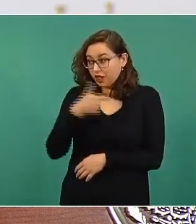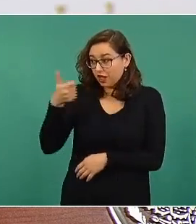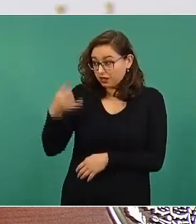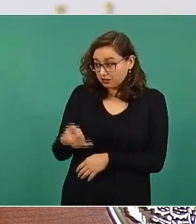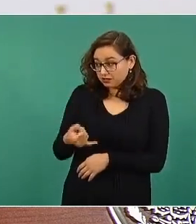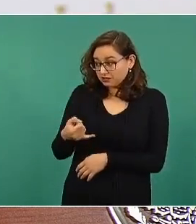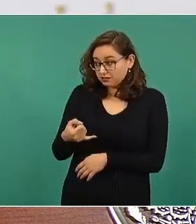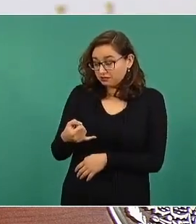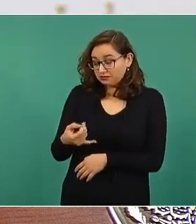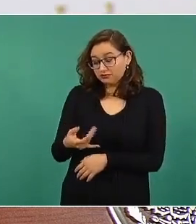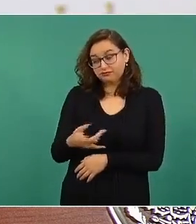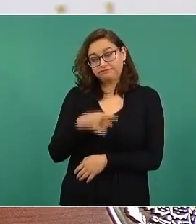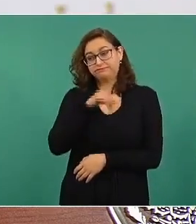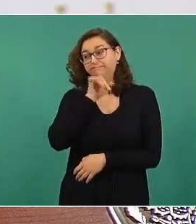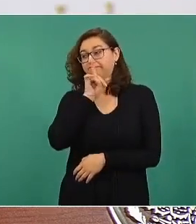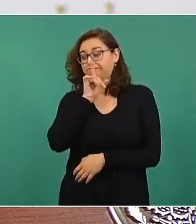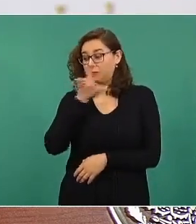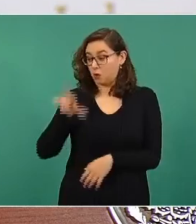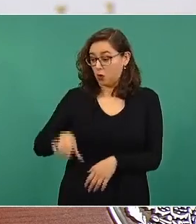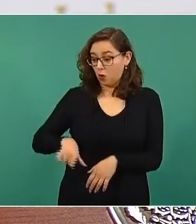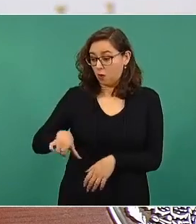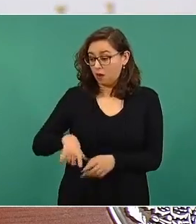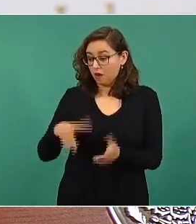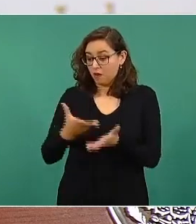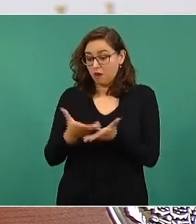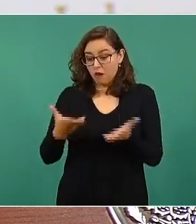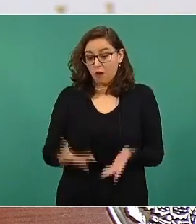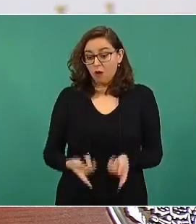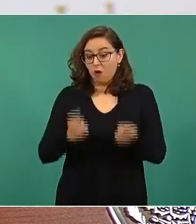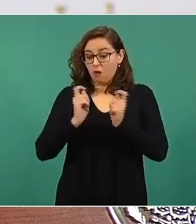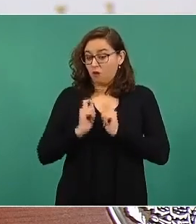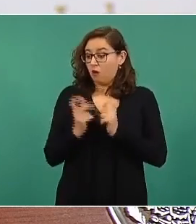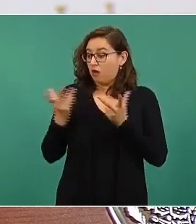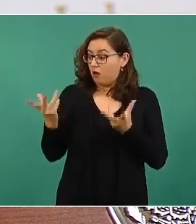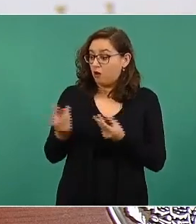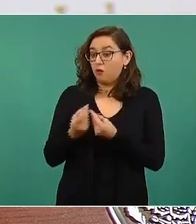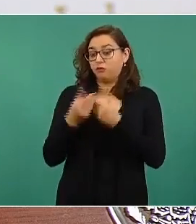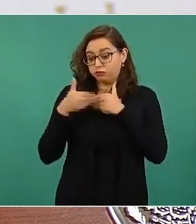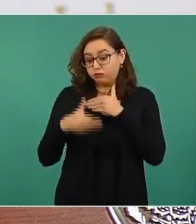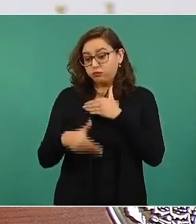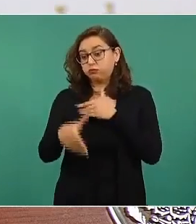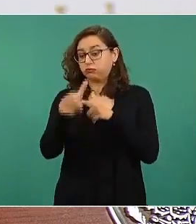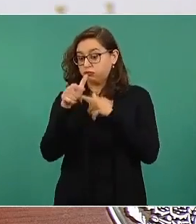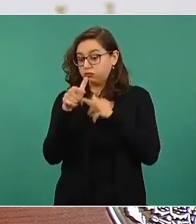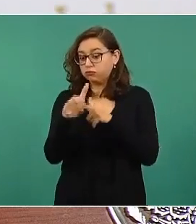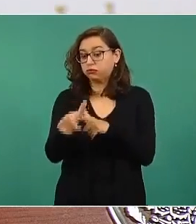nadie, no llegamos al gobierno para